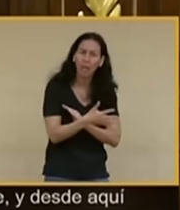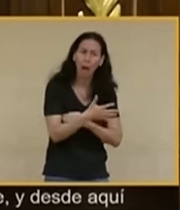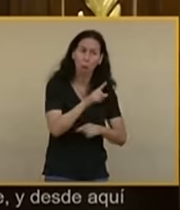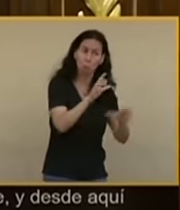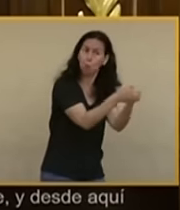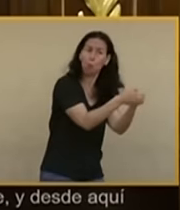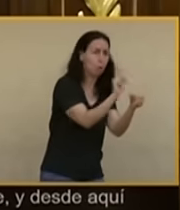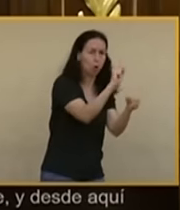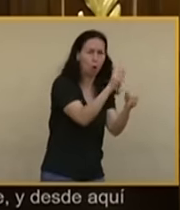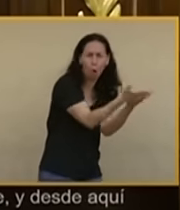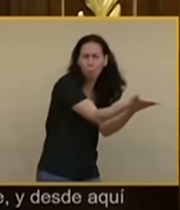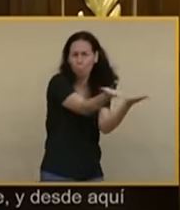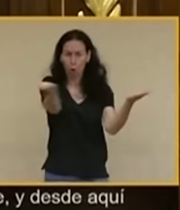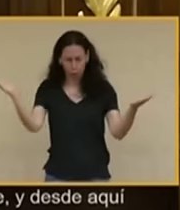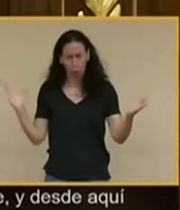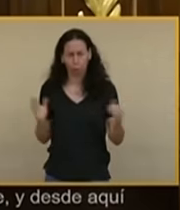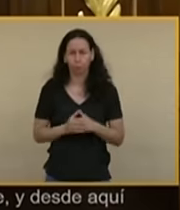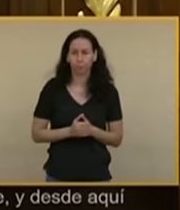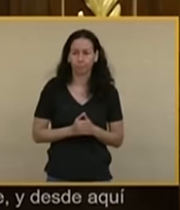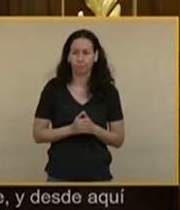todas.